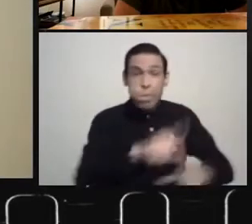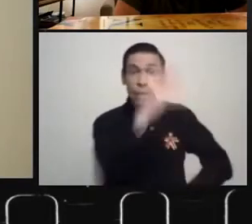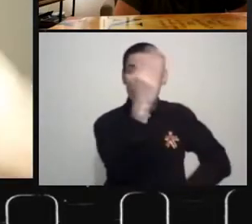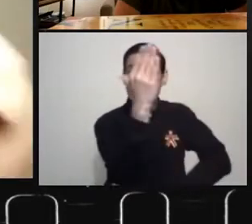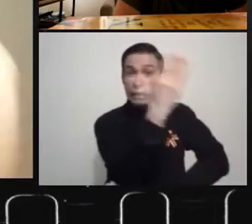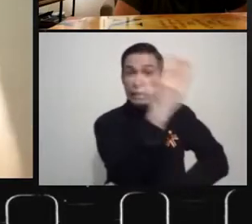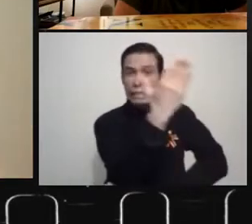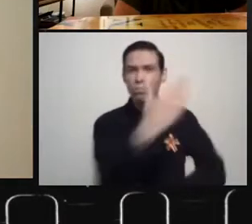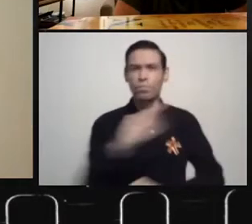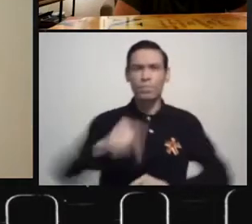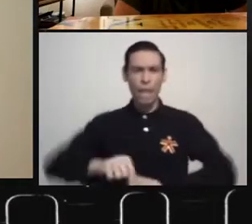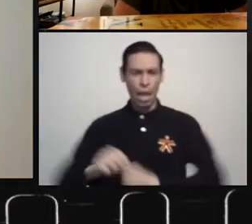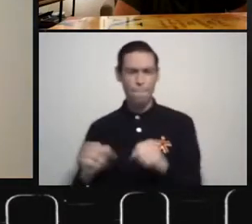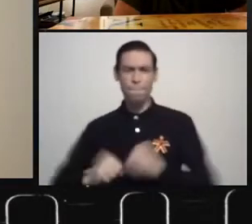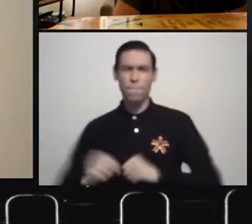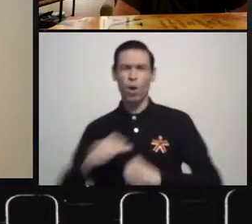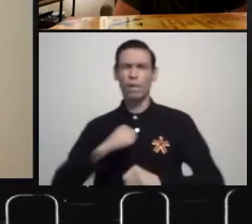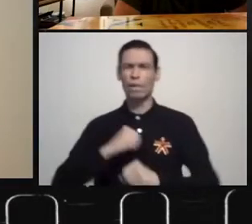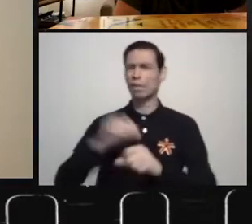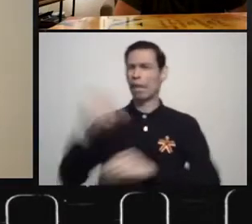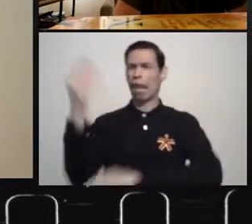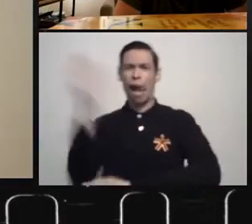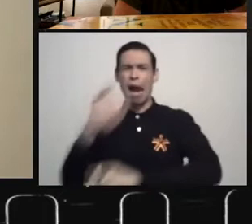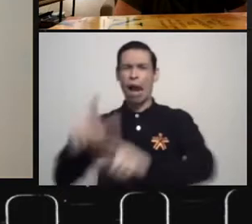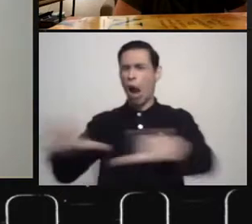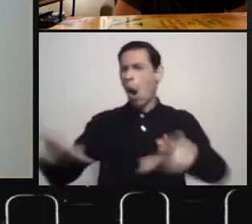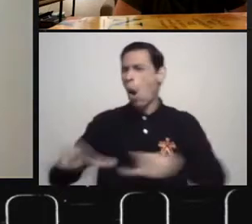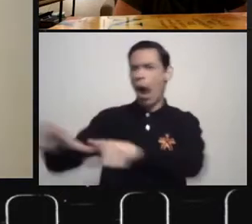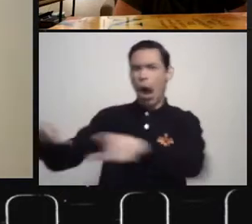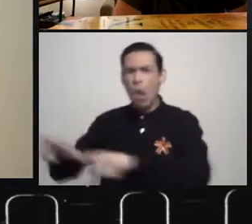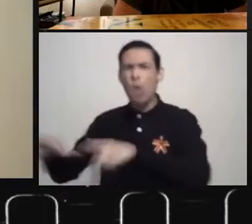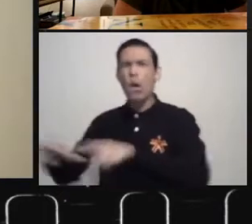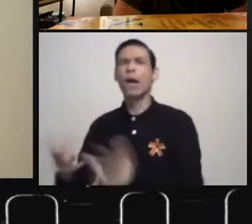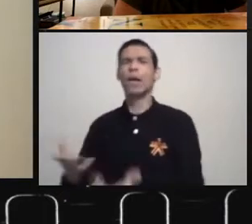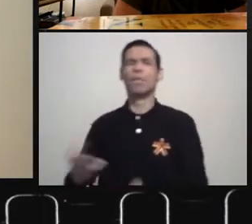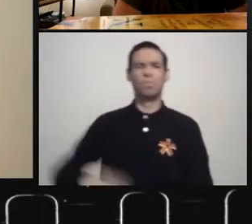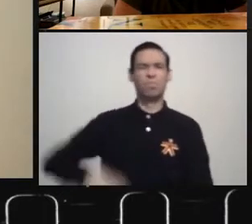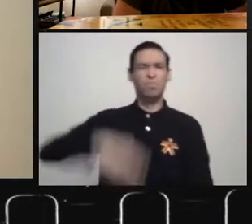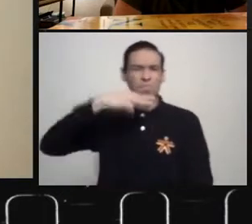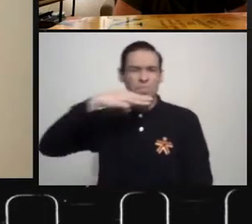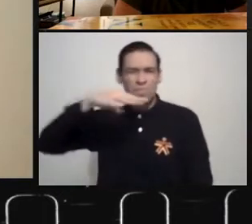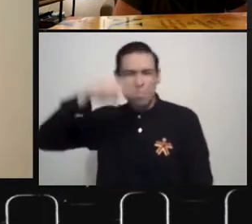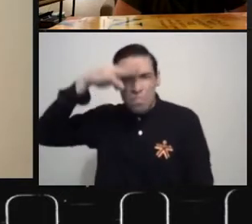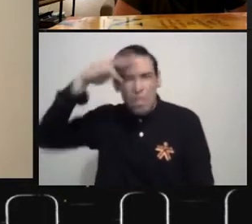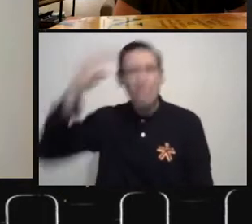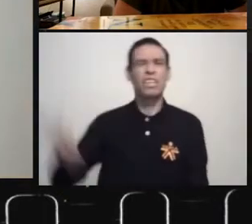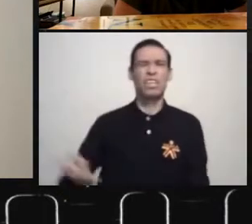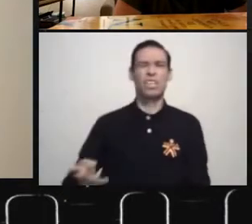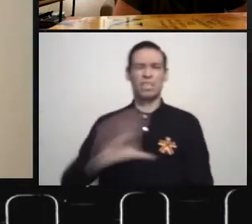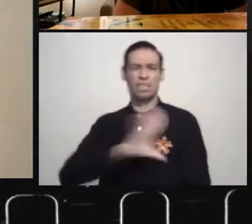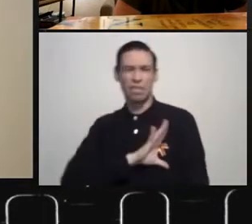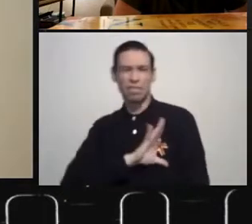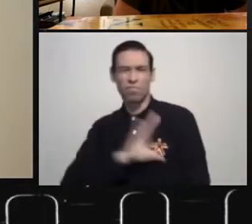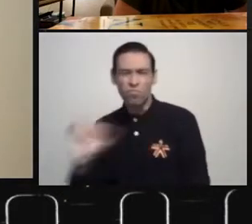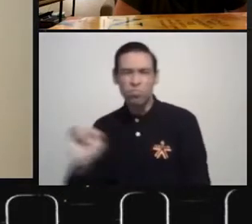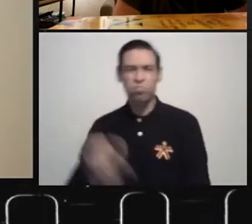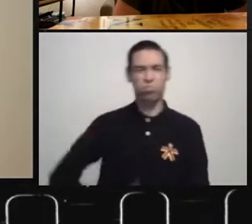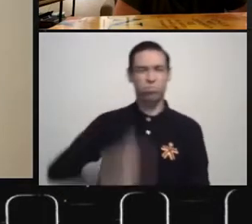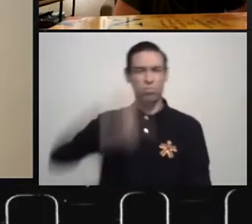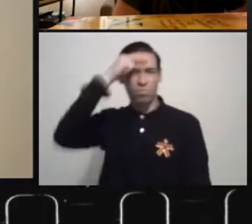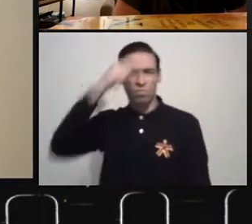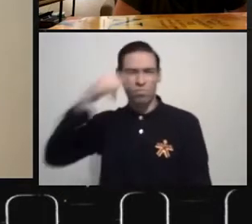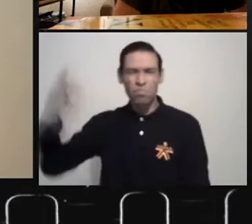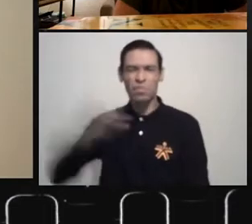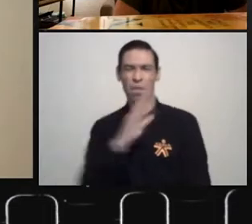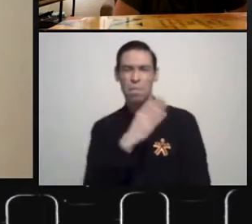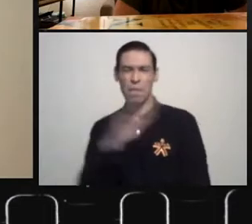que pues Bogotá acapara la gran cantidad de las salas, Medellín, Cali, Cartagena, Barranquilla. Entonces, pues qué interesante esta experiencia. ¿Cómo les